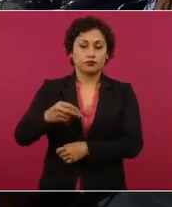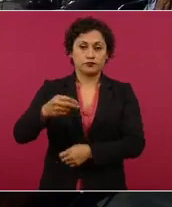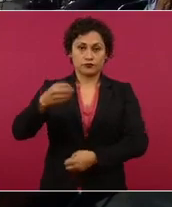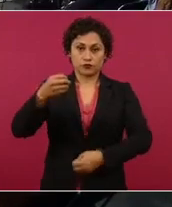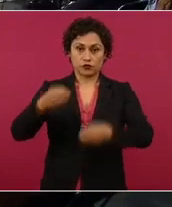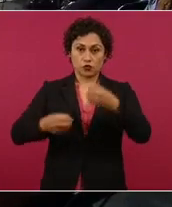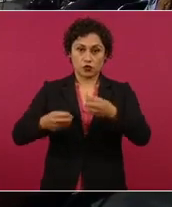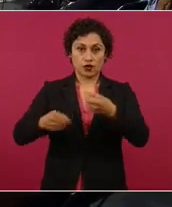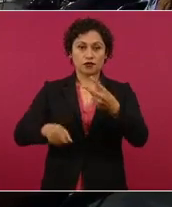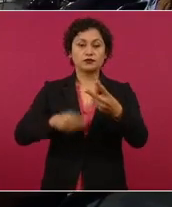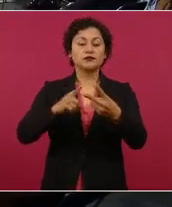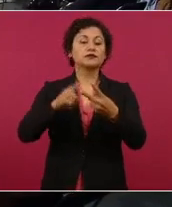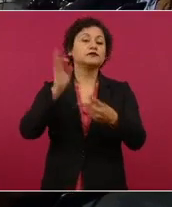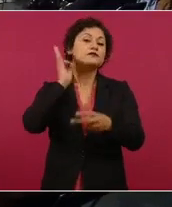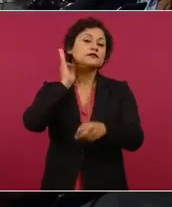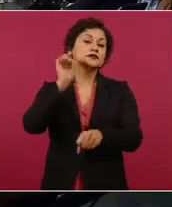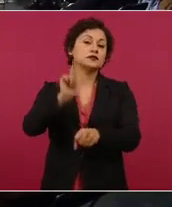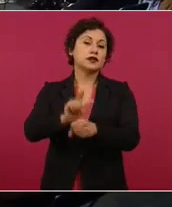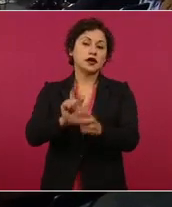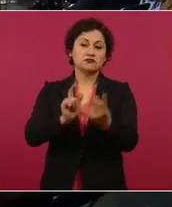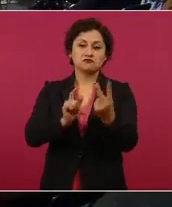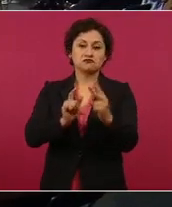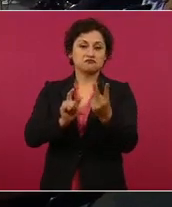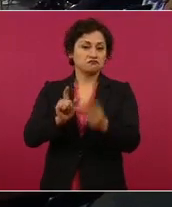la fiscalía.